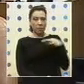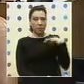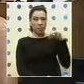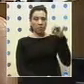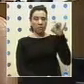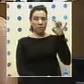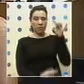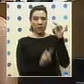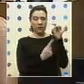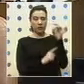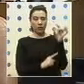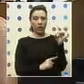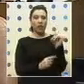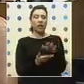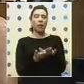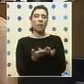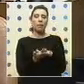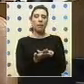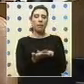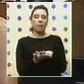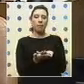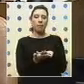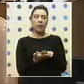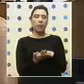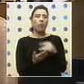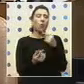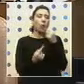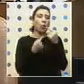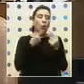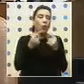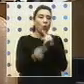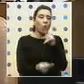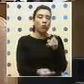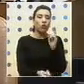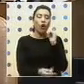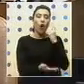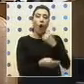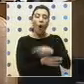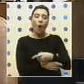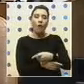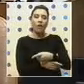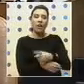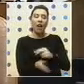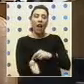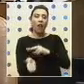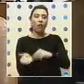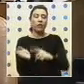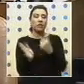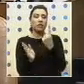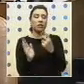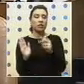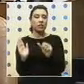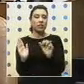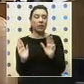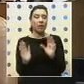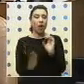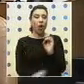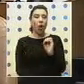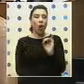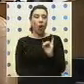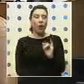que, por ejemplo, la consulta que obliga el convenio 169 de la OIT